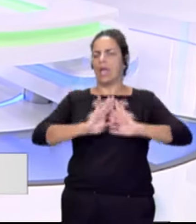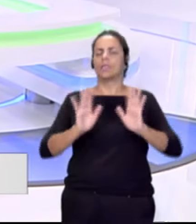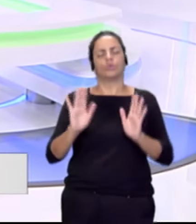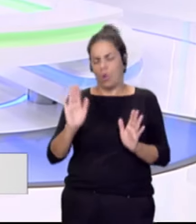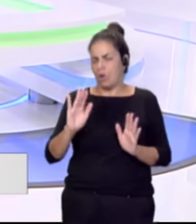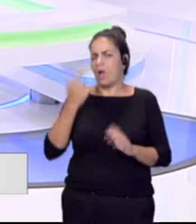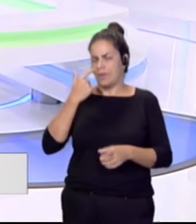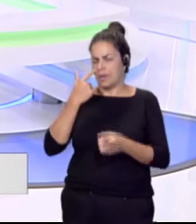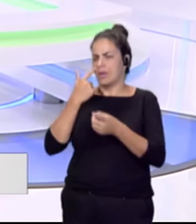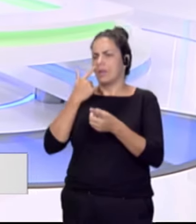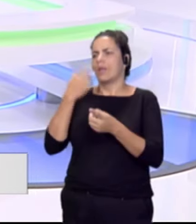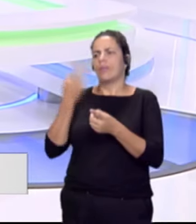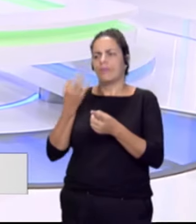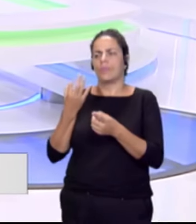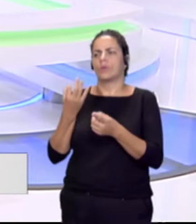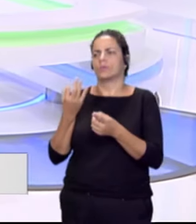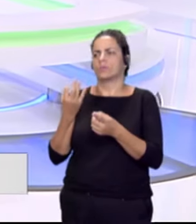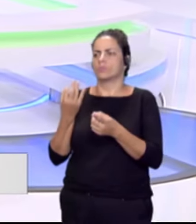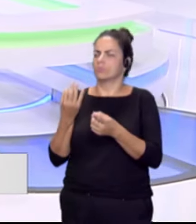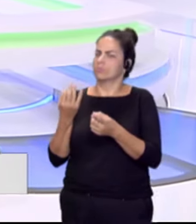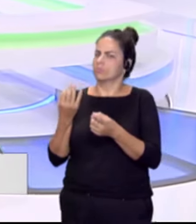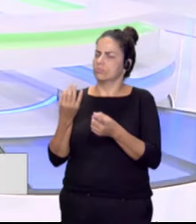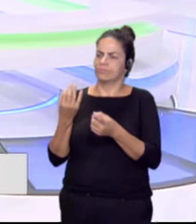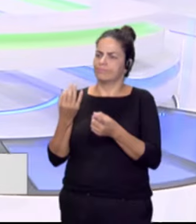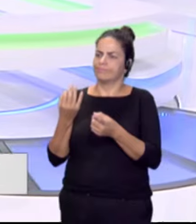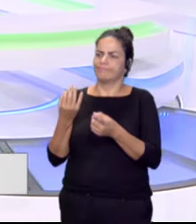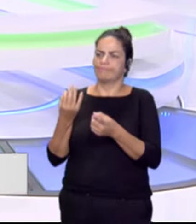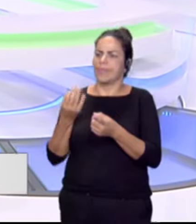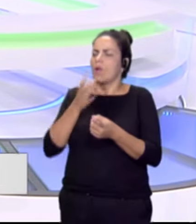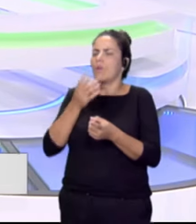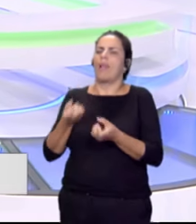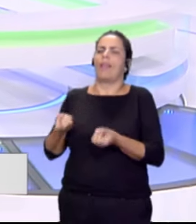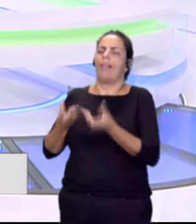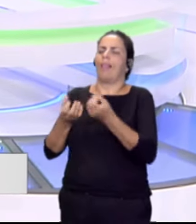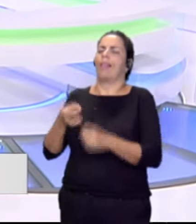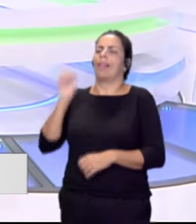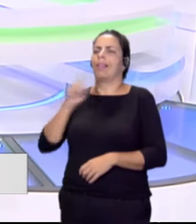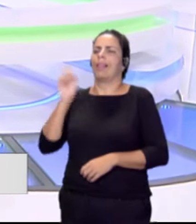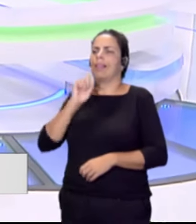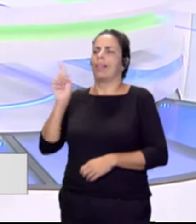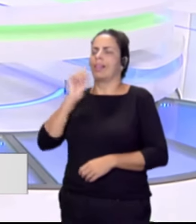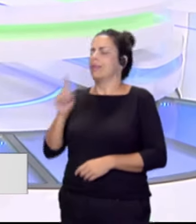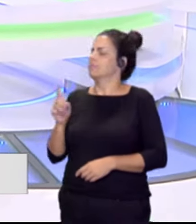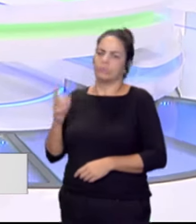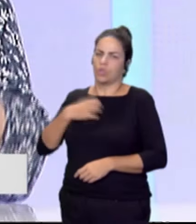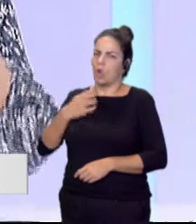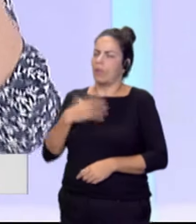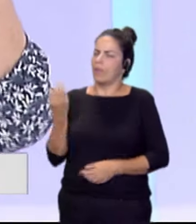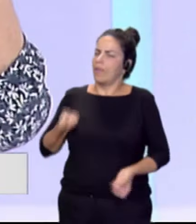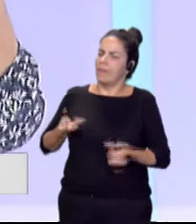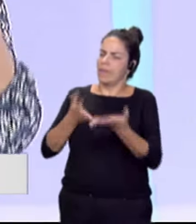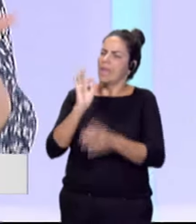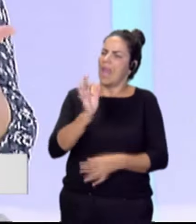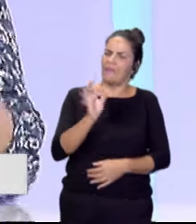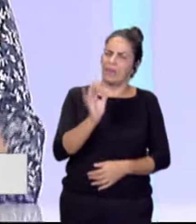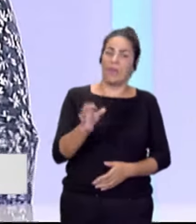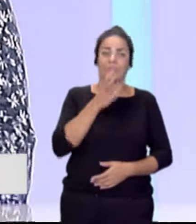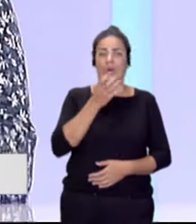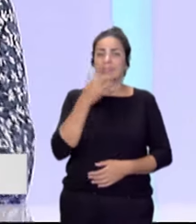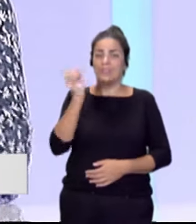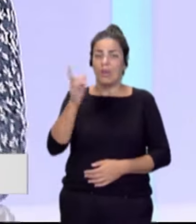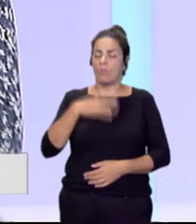de no contar mentiras trálara, como cuando éramos pequeñas, y contar las verdades, porque esto lleva a más cosas